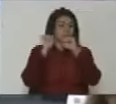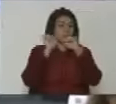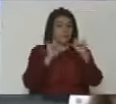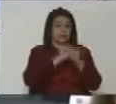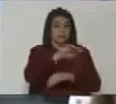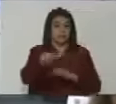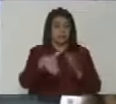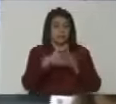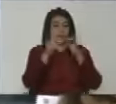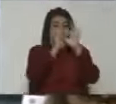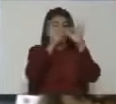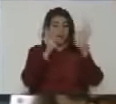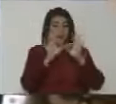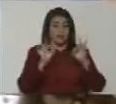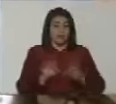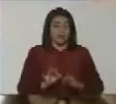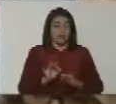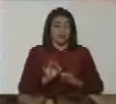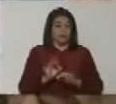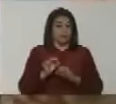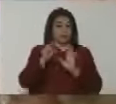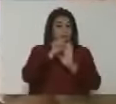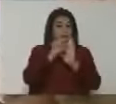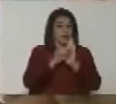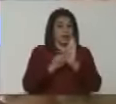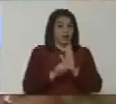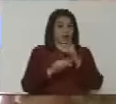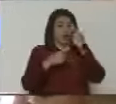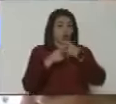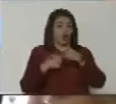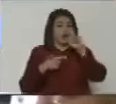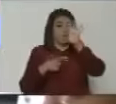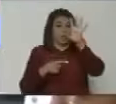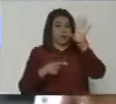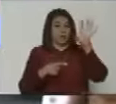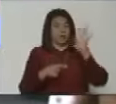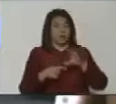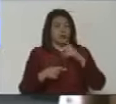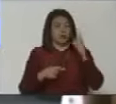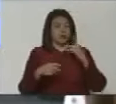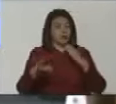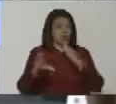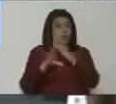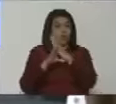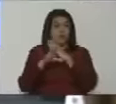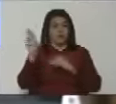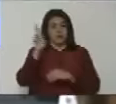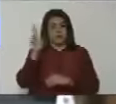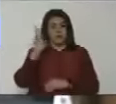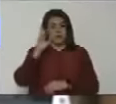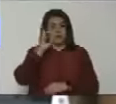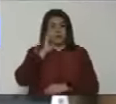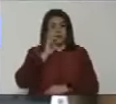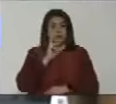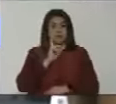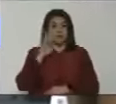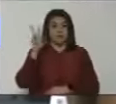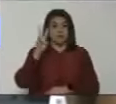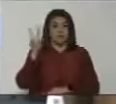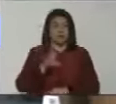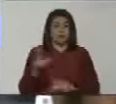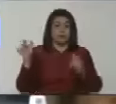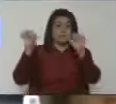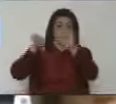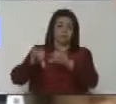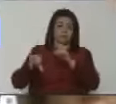rechazamos todas formas de medidas extranjeras sobre la República y que tanto